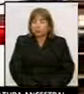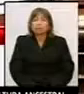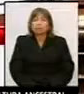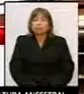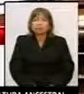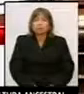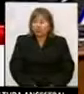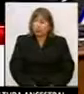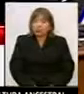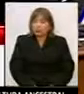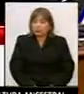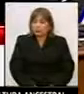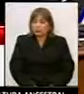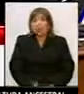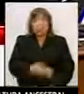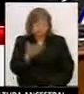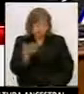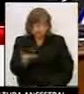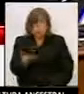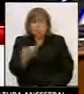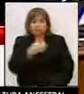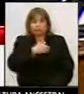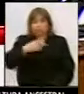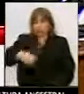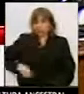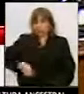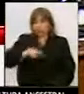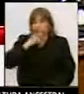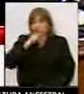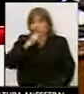Tiempo adicional. Chay mi presidenta,